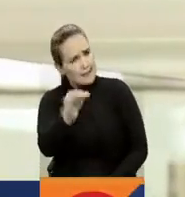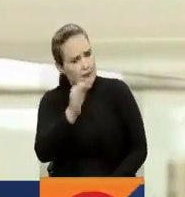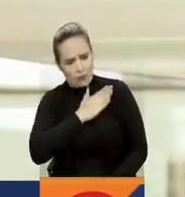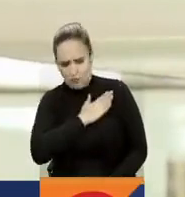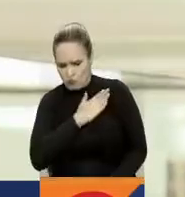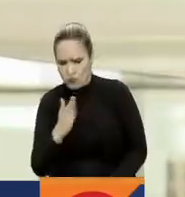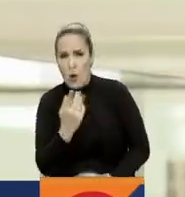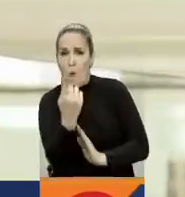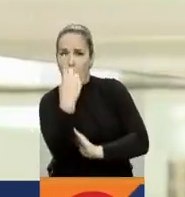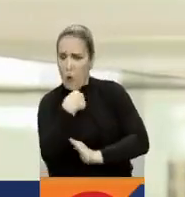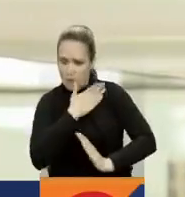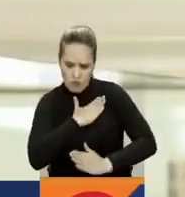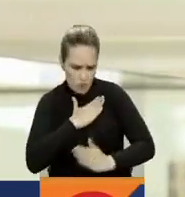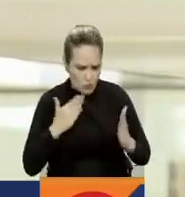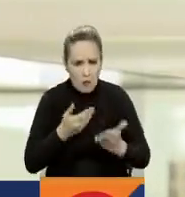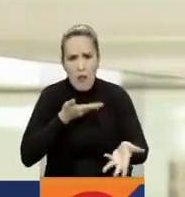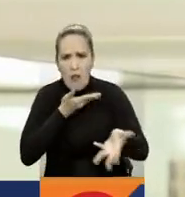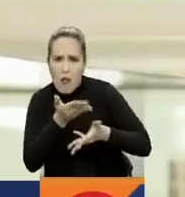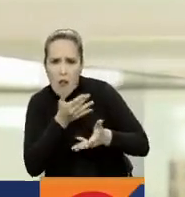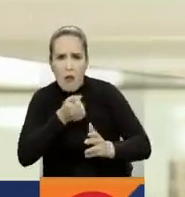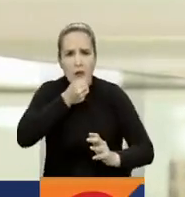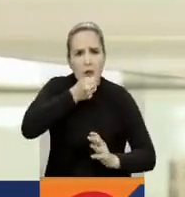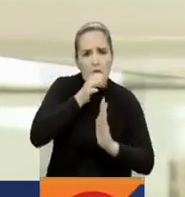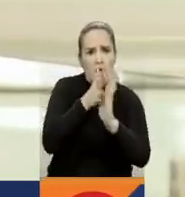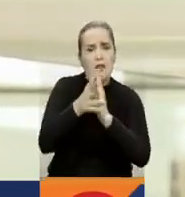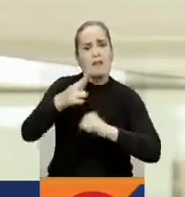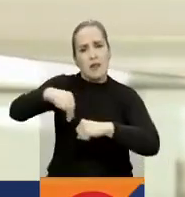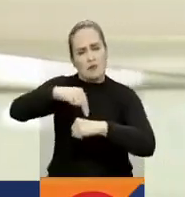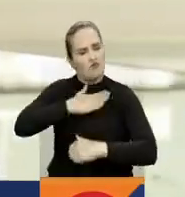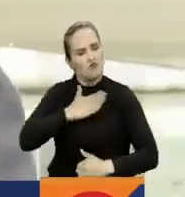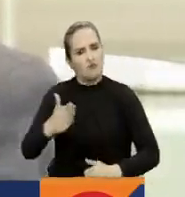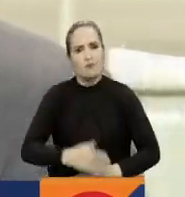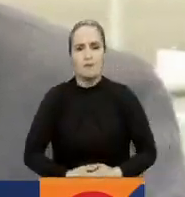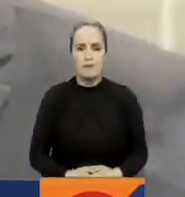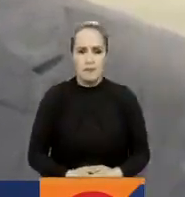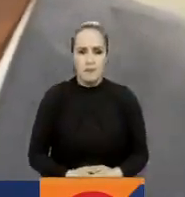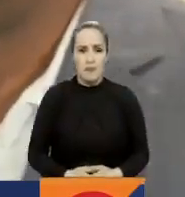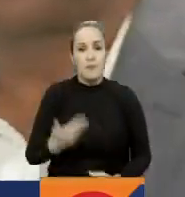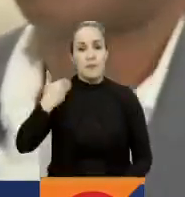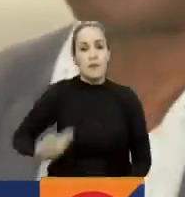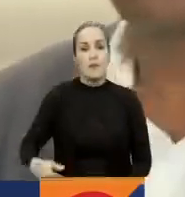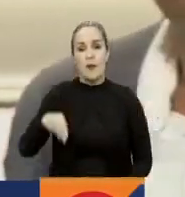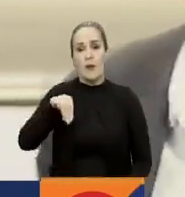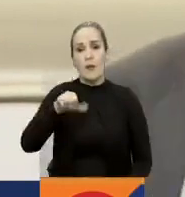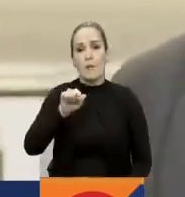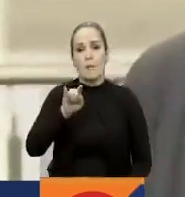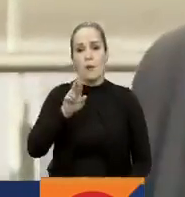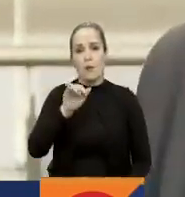estar a la orden para hablar de los temas, por supuesto, de Nariño. Soy Mauricio René